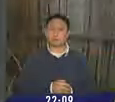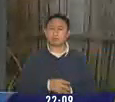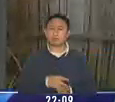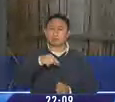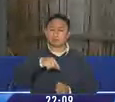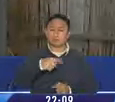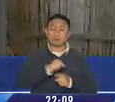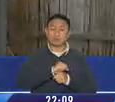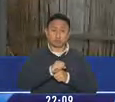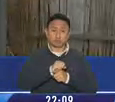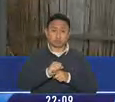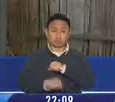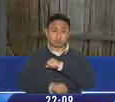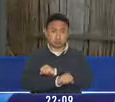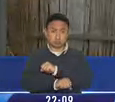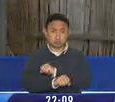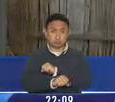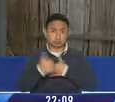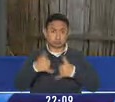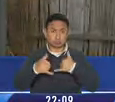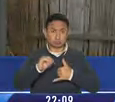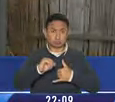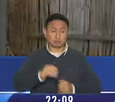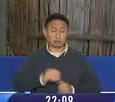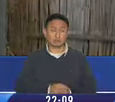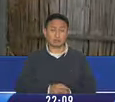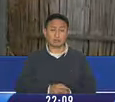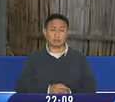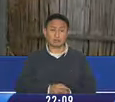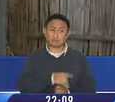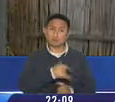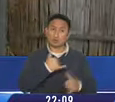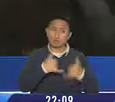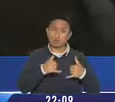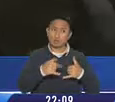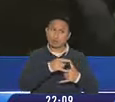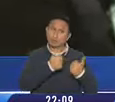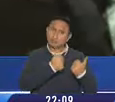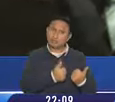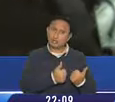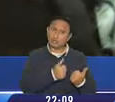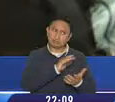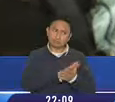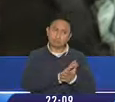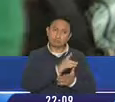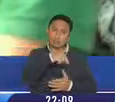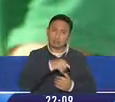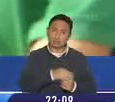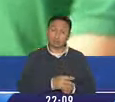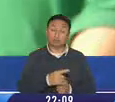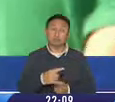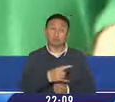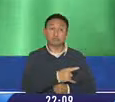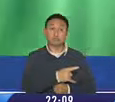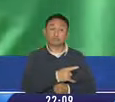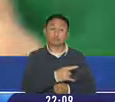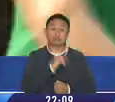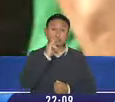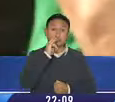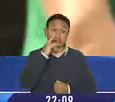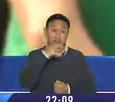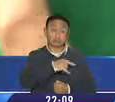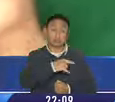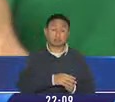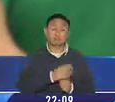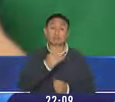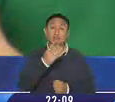con mi sobrino, me quedé que yo a mi sobrino. Ah, jugaba. Sí, él jugaba. Un muchacho sano, tranquilo del barrio. Ahí vive el niño, tranquilo. 16